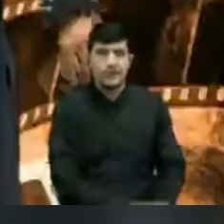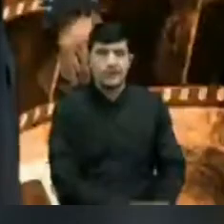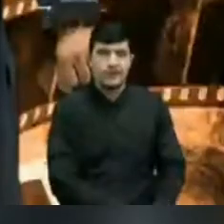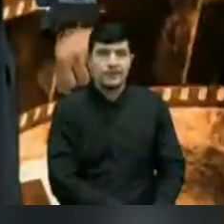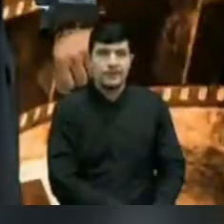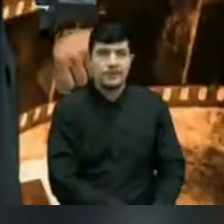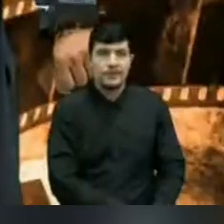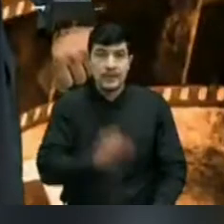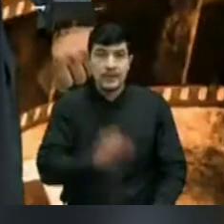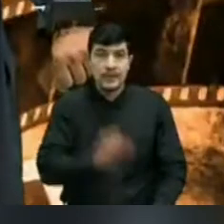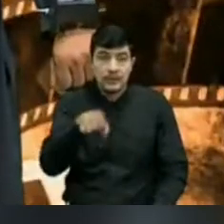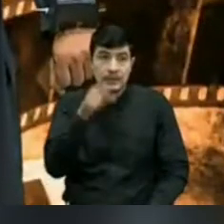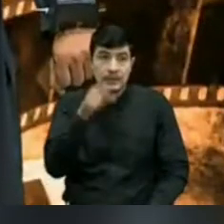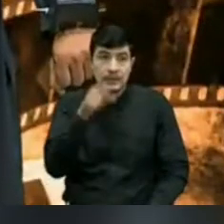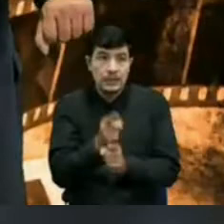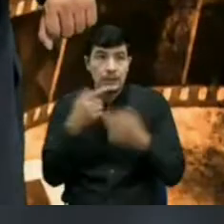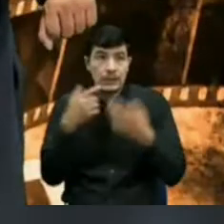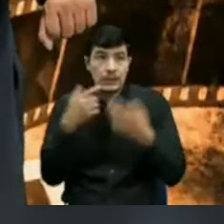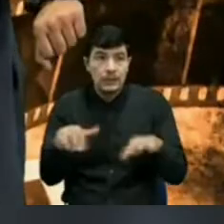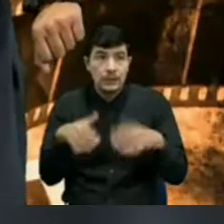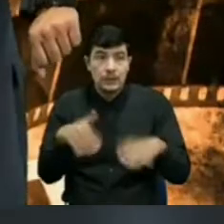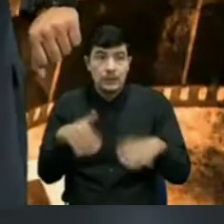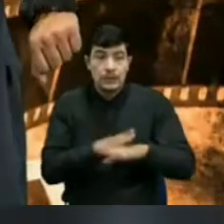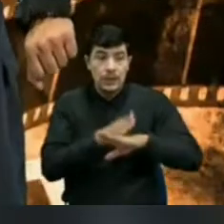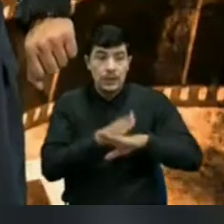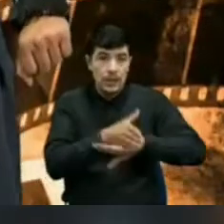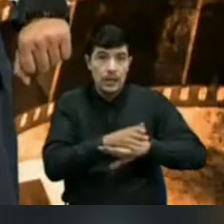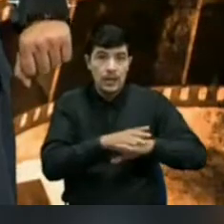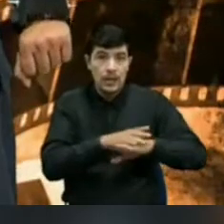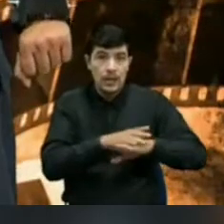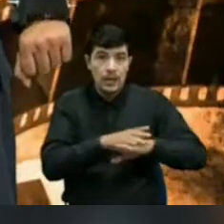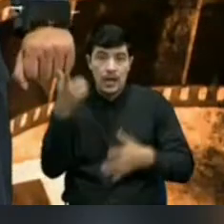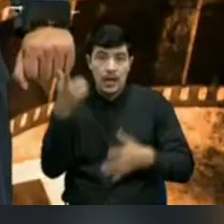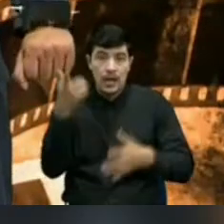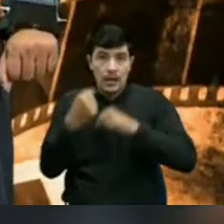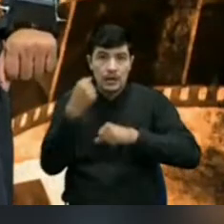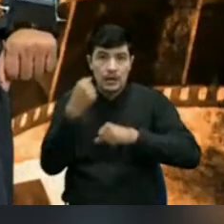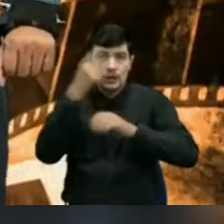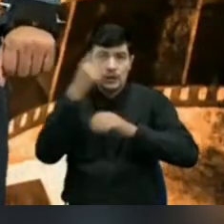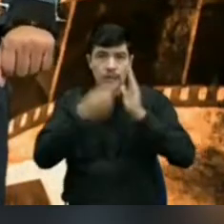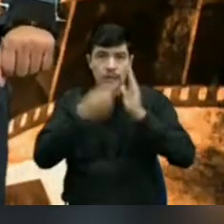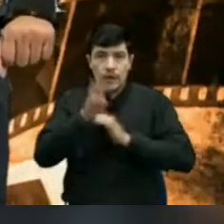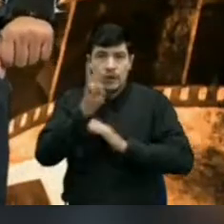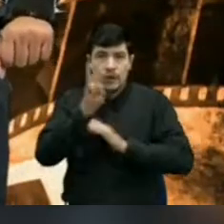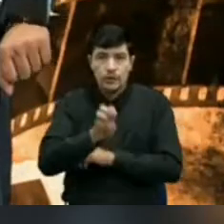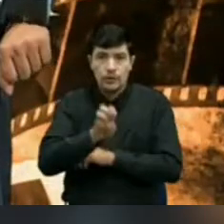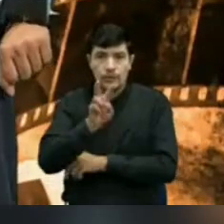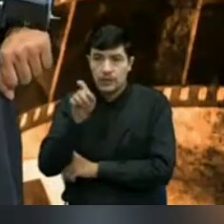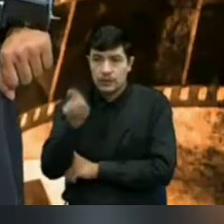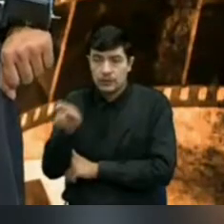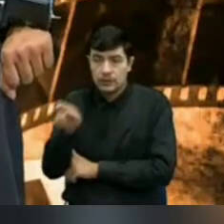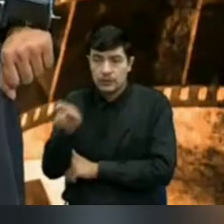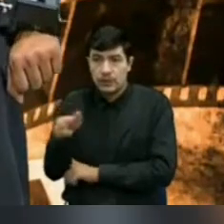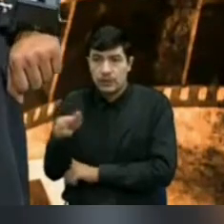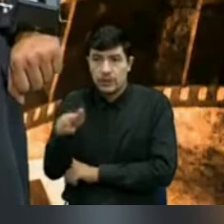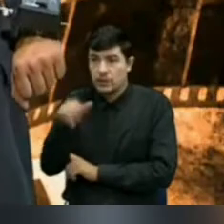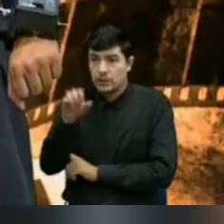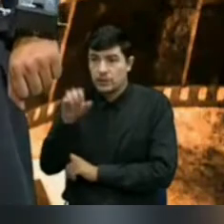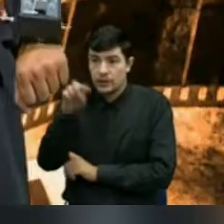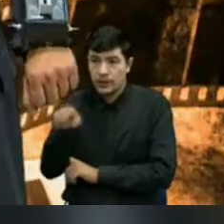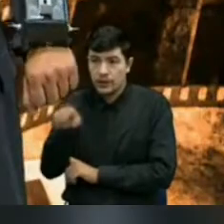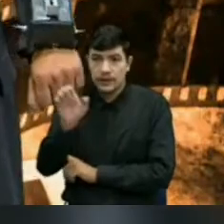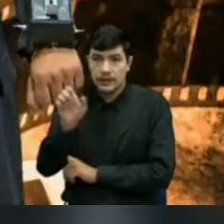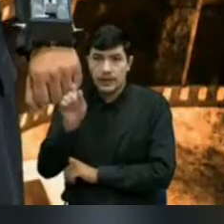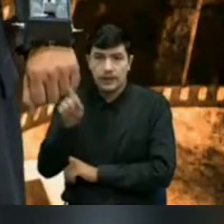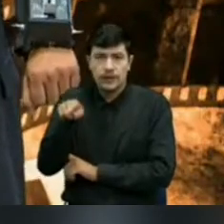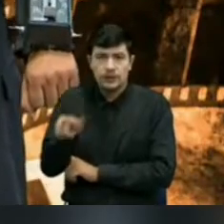Chicos, nuestra máquina del tiempo nos ha transportado hasta 1826, donde Joseph Nietzsche tomó la primera fotografía